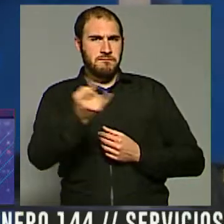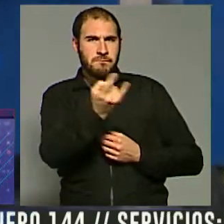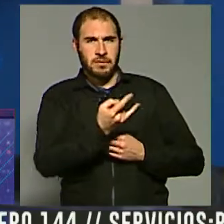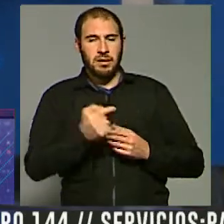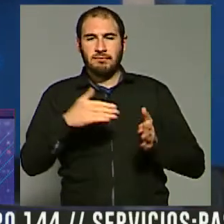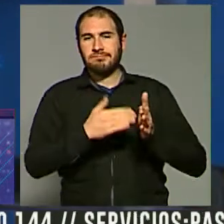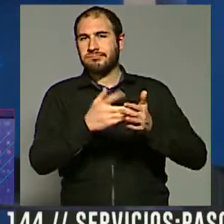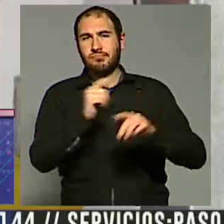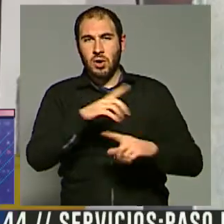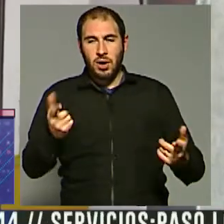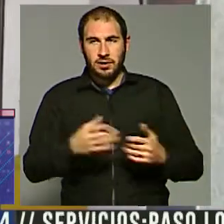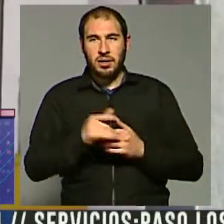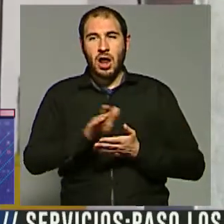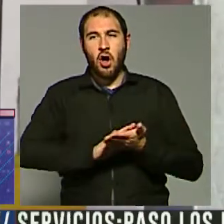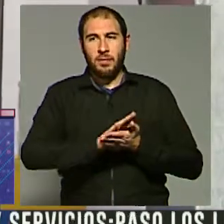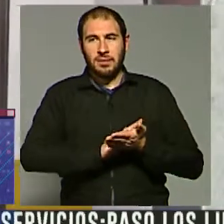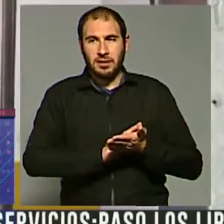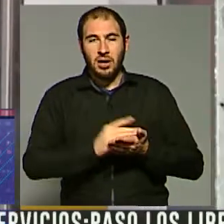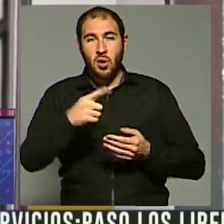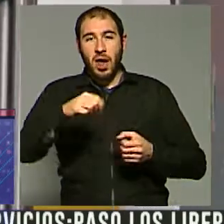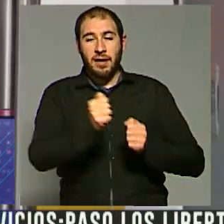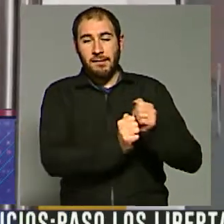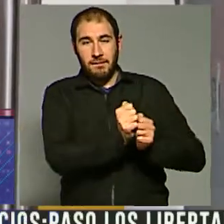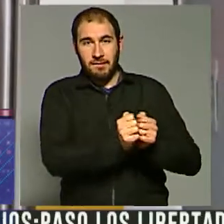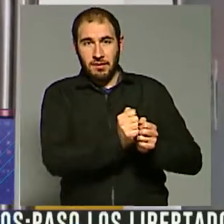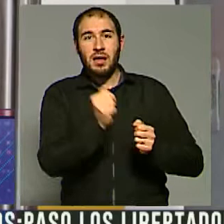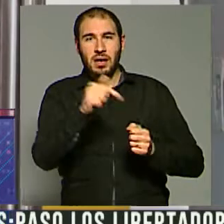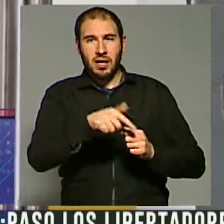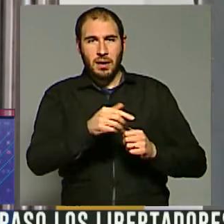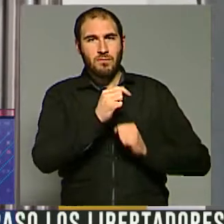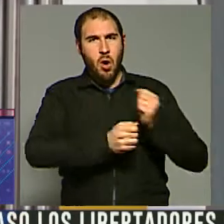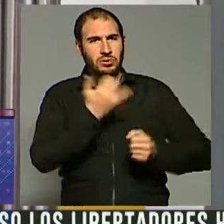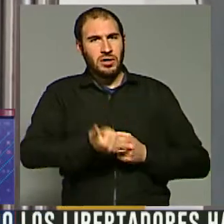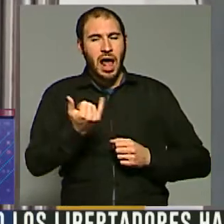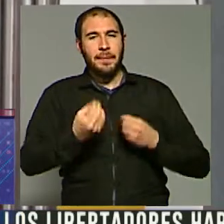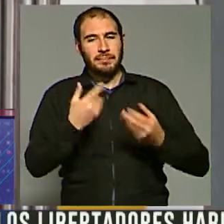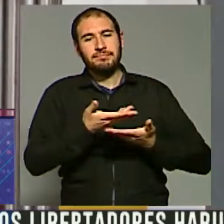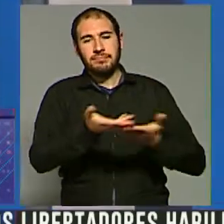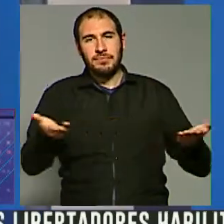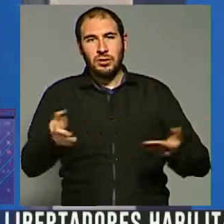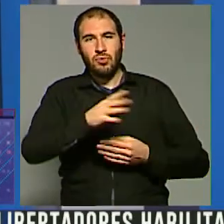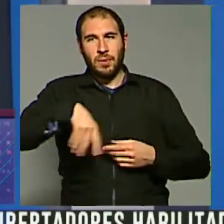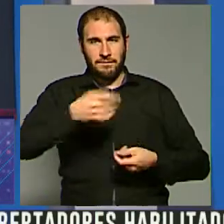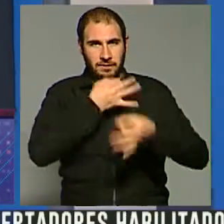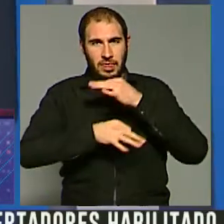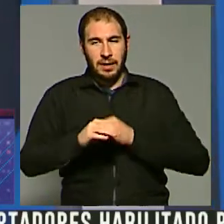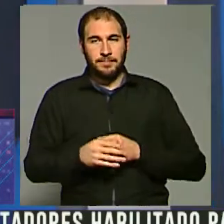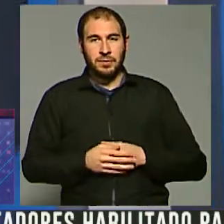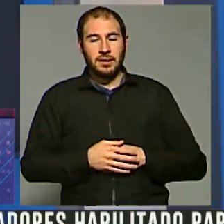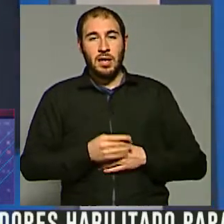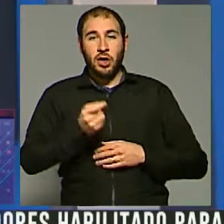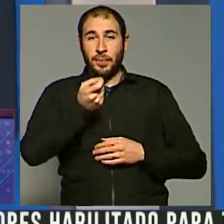haya restricciones, en donde argumentó que las refinerías tienen suficiente producción para abastecer el mercado. Si uno